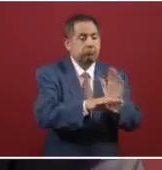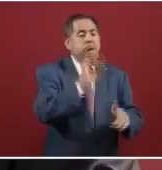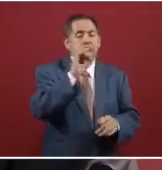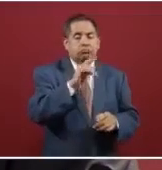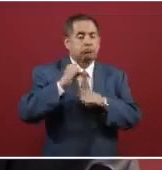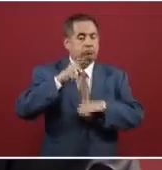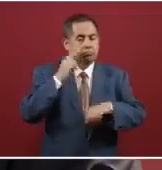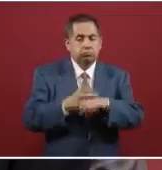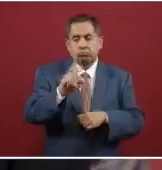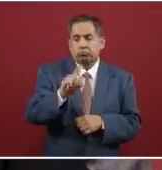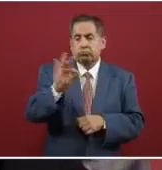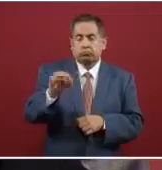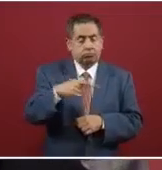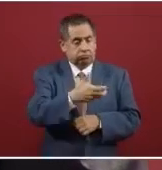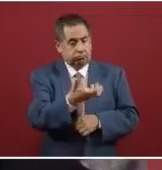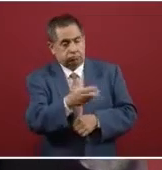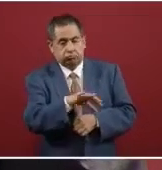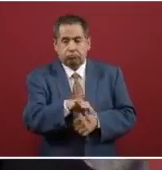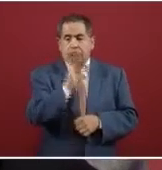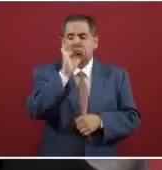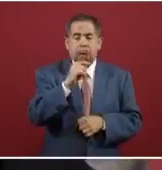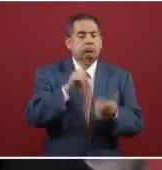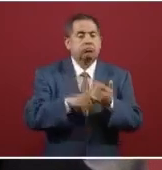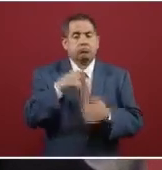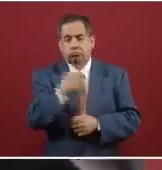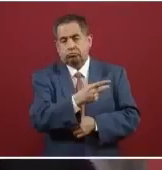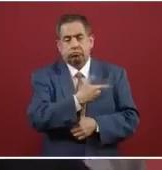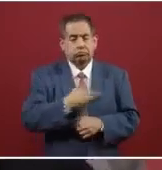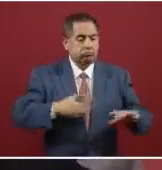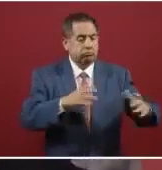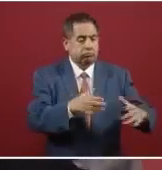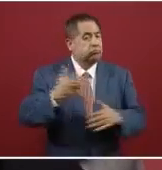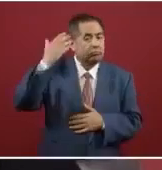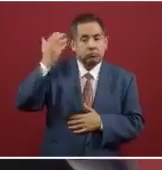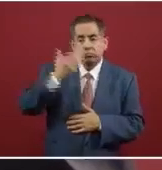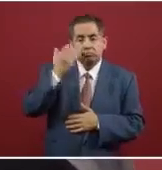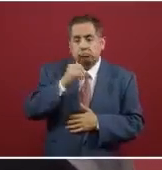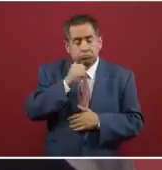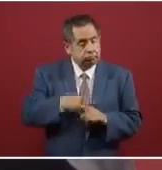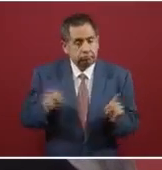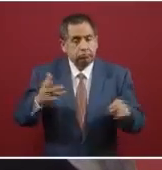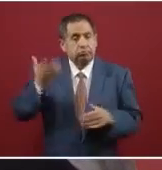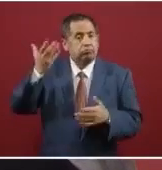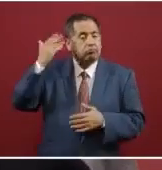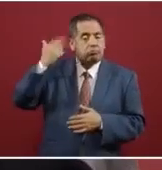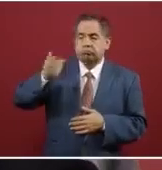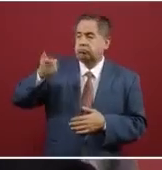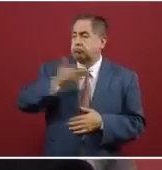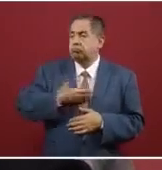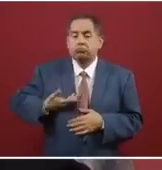federal eligieron al presidente. Eso no se acostumbraba